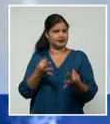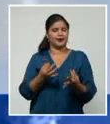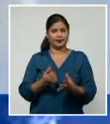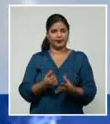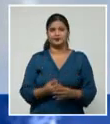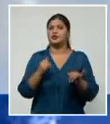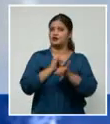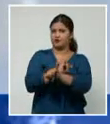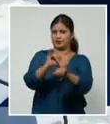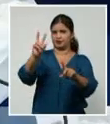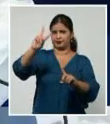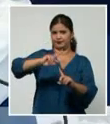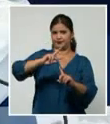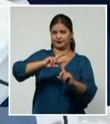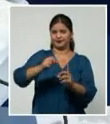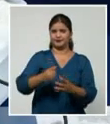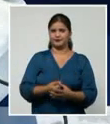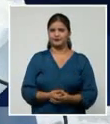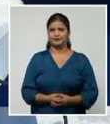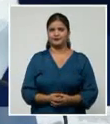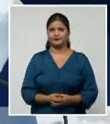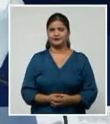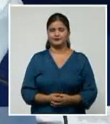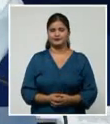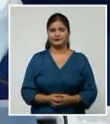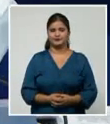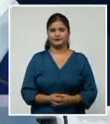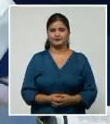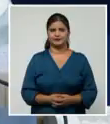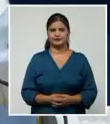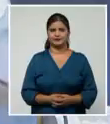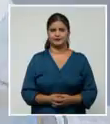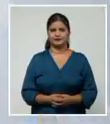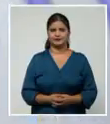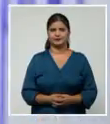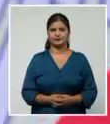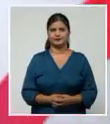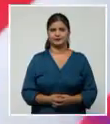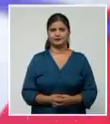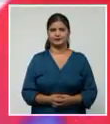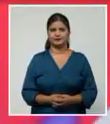leonardo ferrer llopis sistema informativo de la televisión cubana